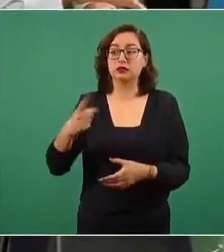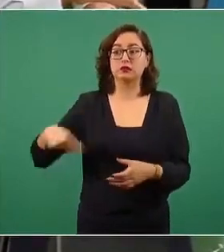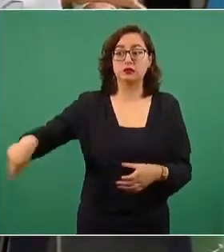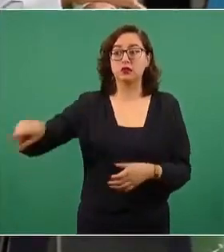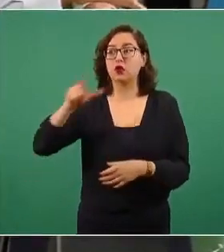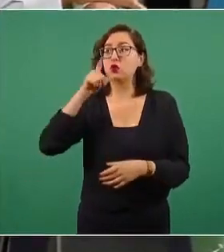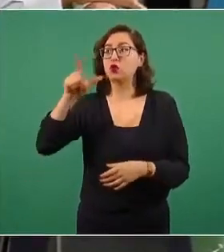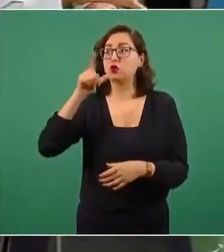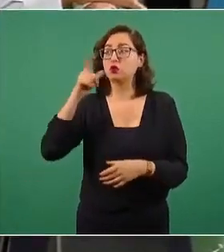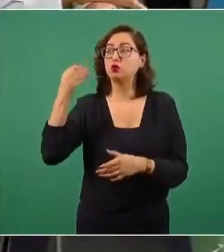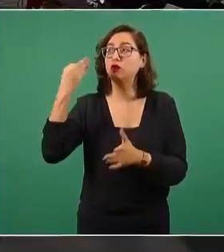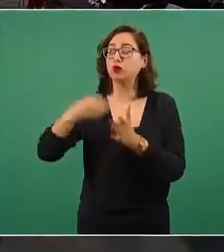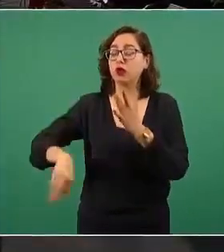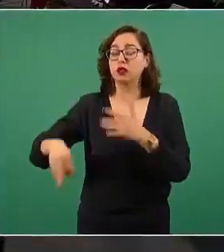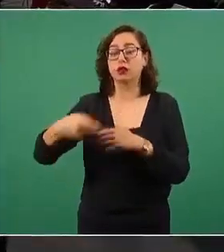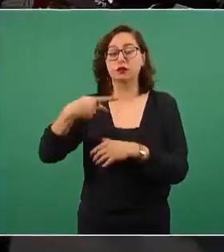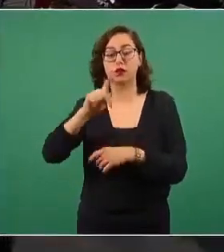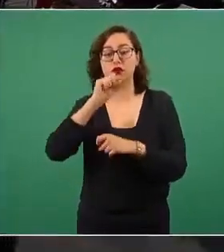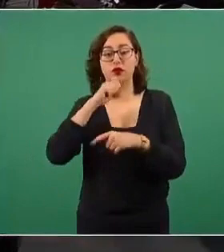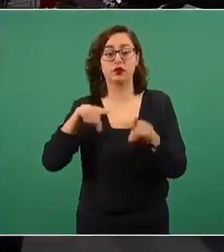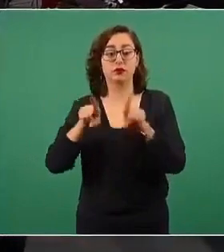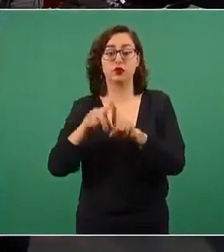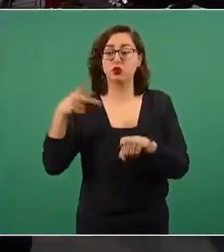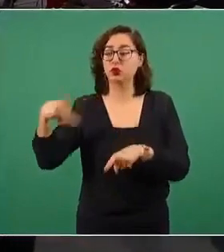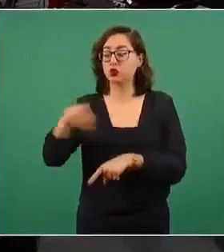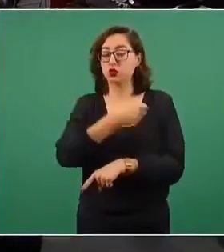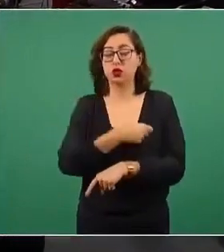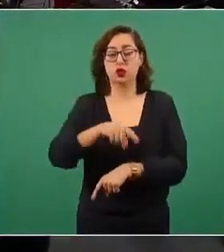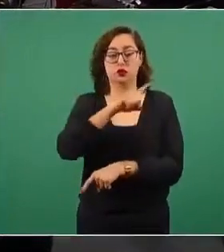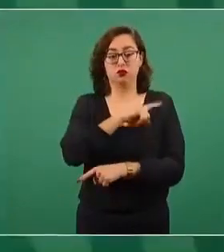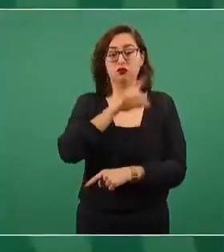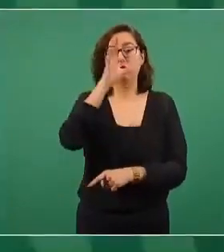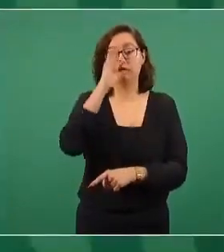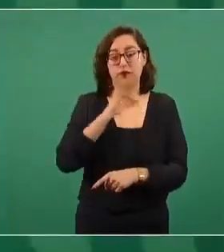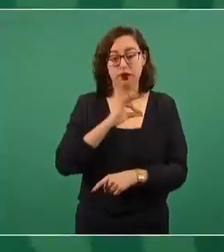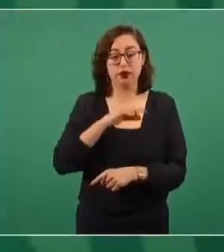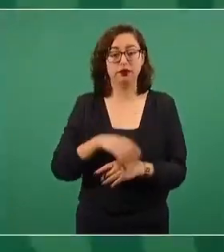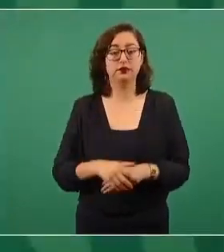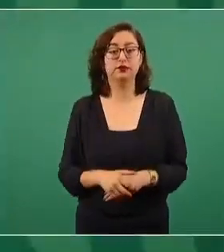el tema de la salud. Gracias. Bueno, es importante